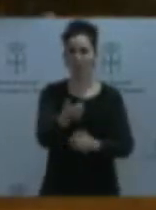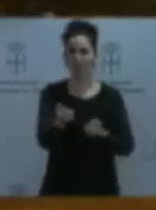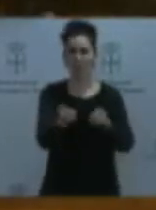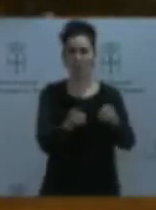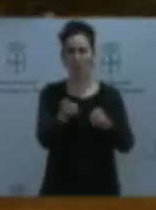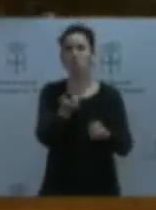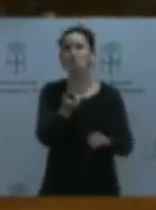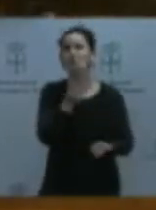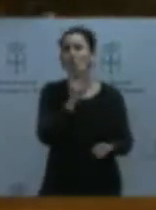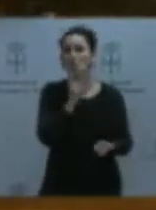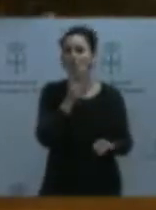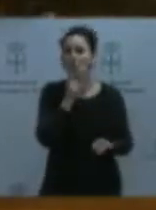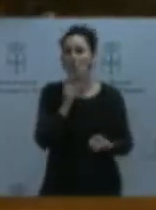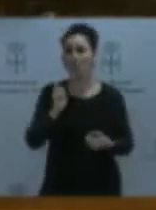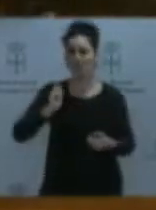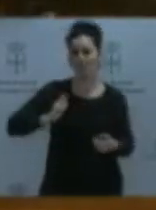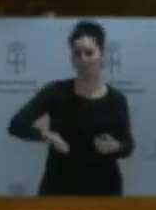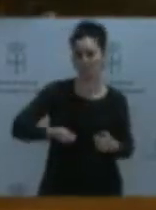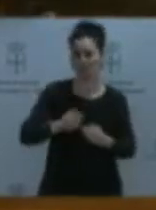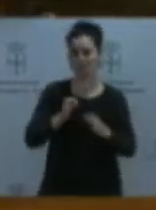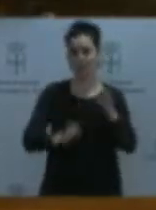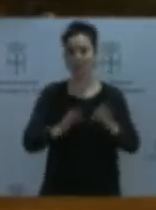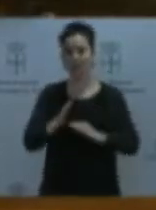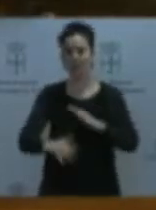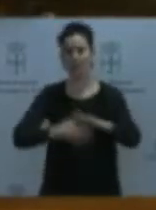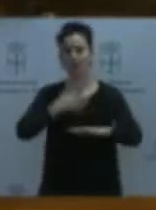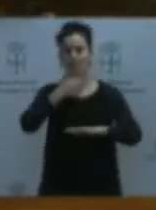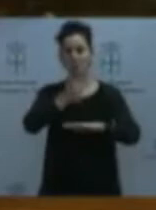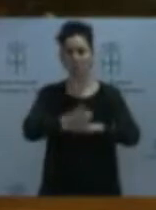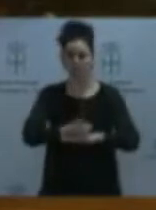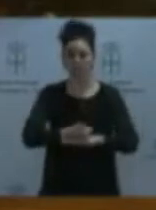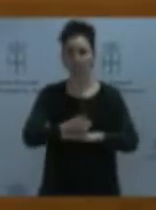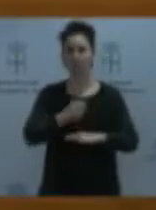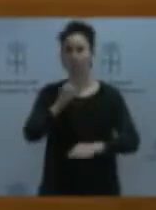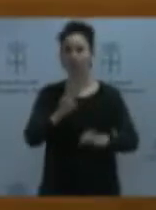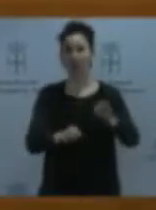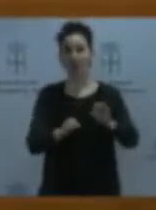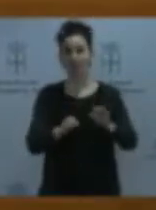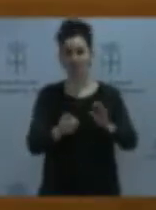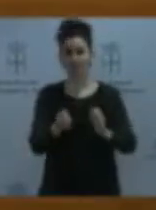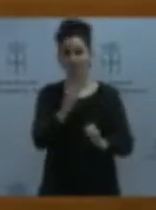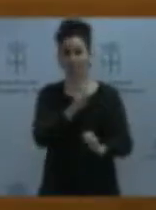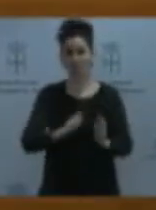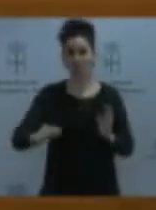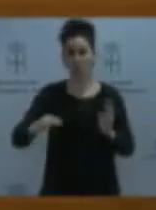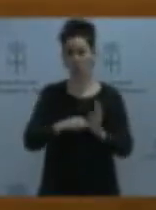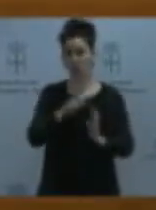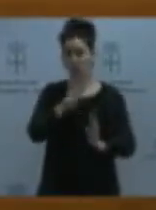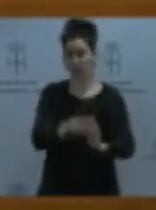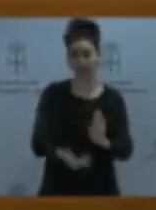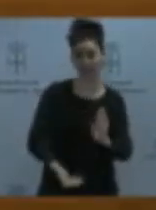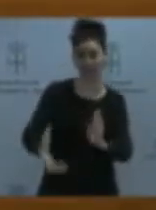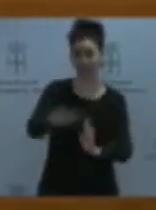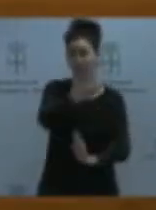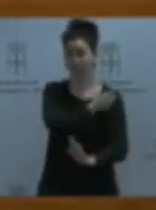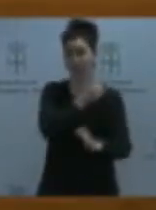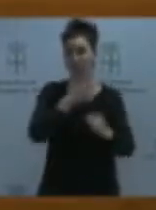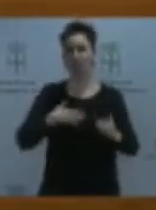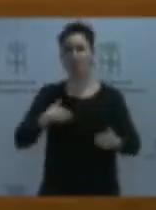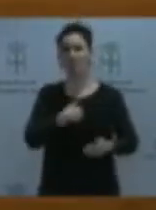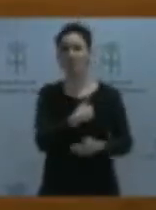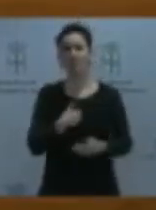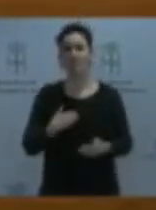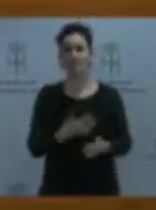Justicia del 2012, antes de esta sentencia, las funciones de auxiliares de bombero especialista